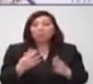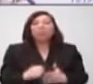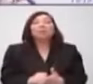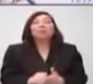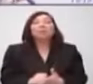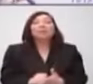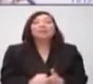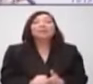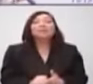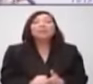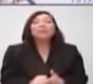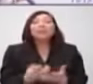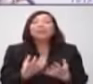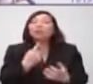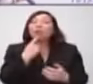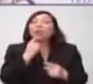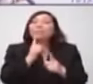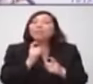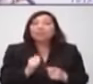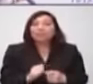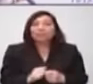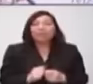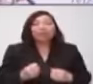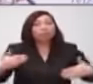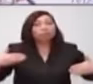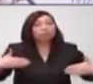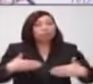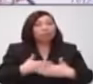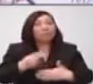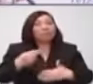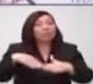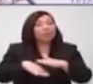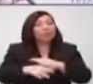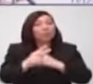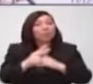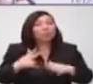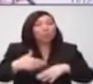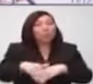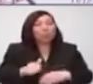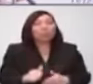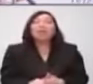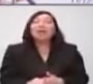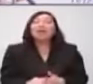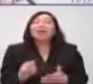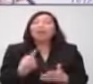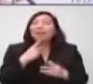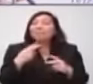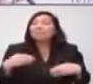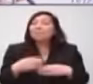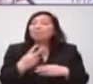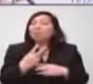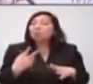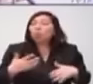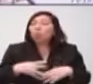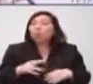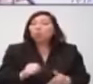Asimismo, señor presidente, quisiera preguntar sobre el bypass de 28 de julio. Y ahí hay varias preguntas en el bypass de 28 de